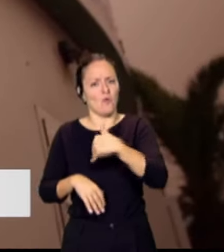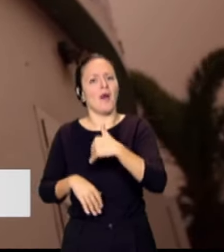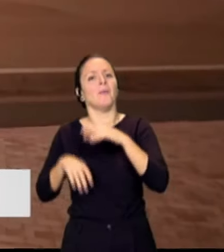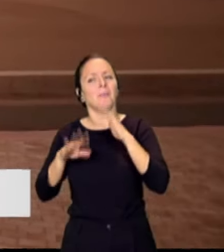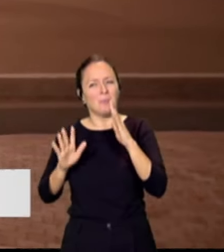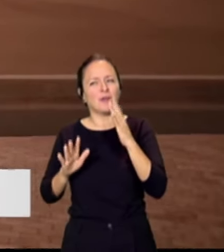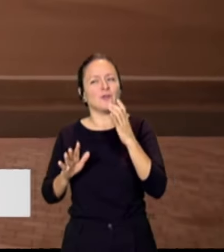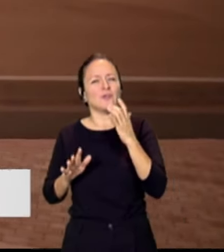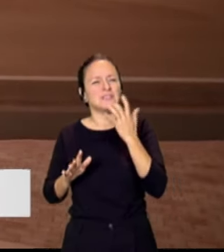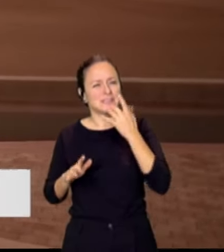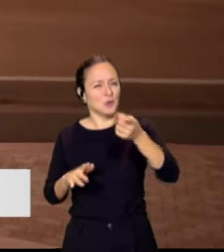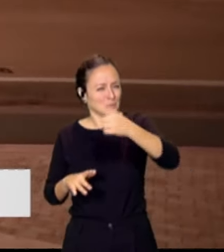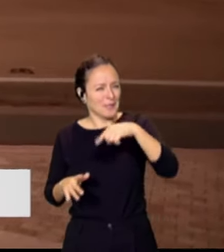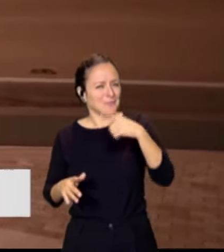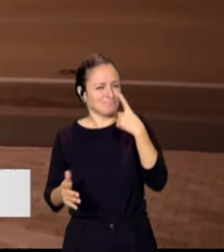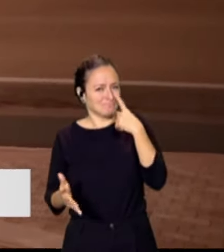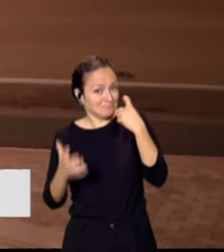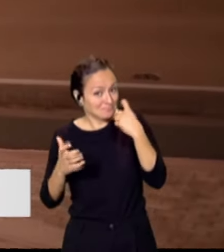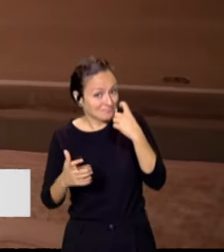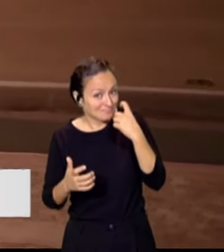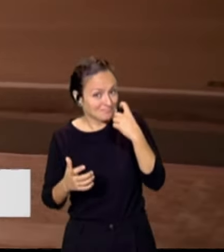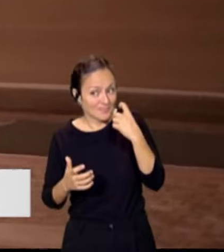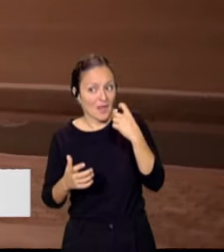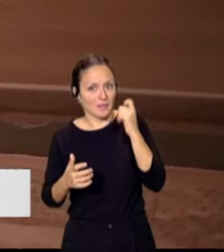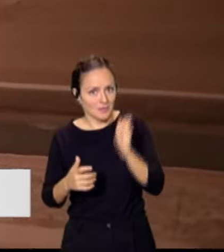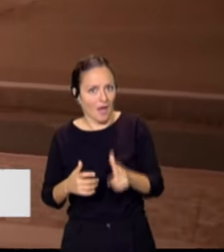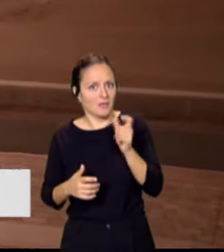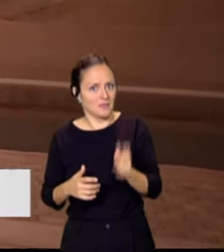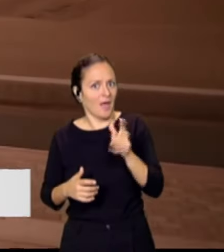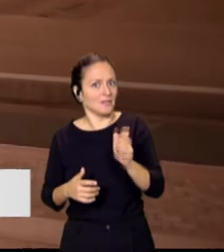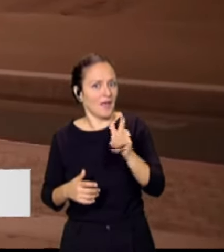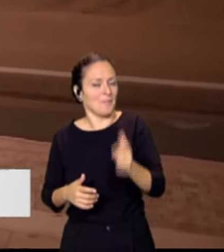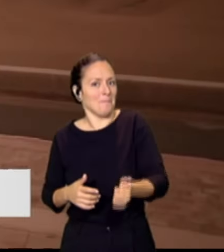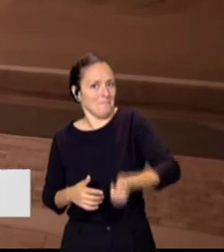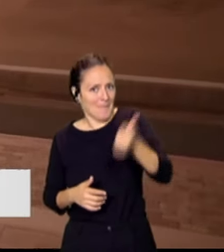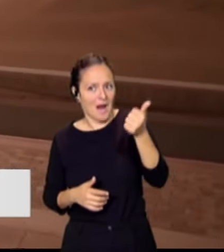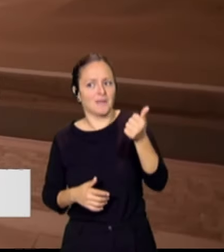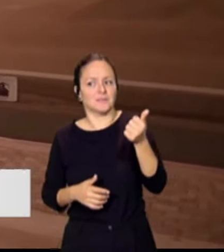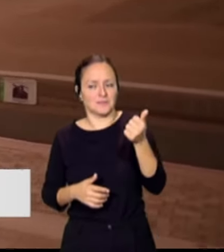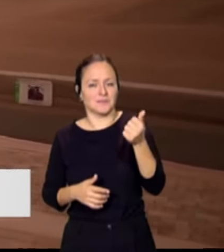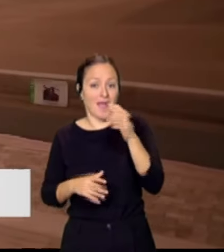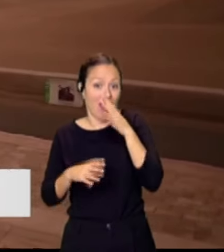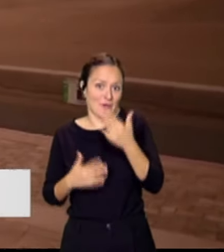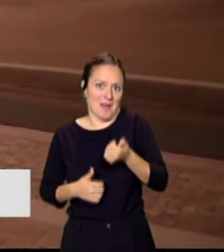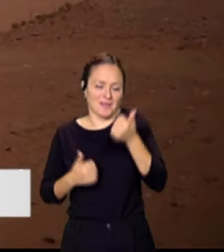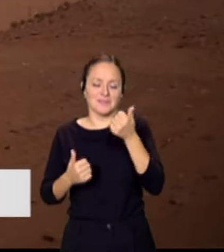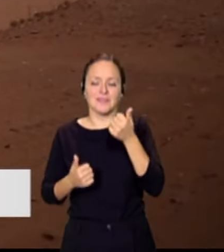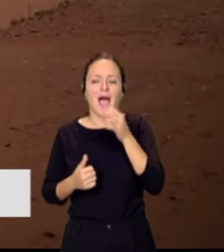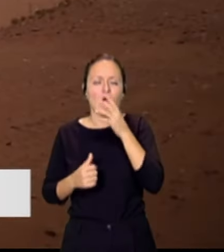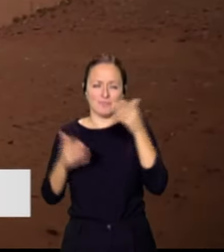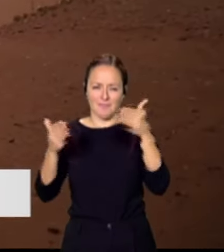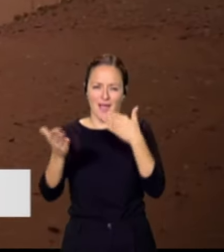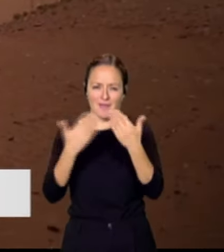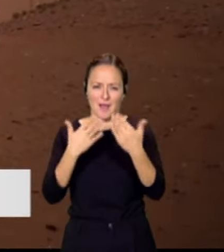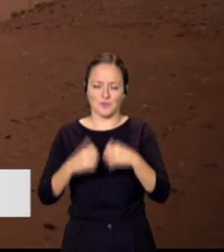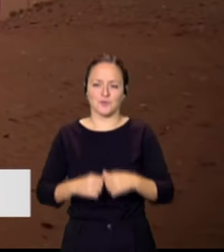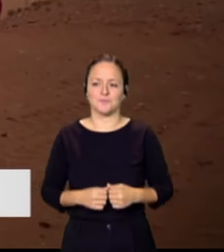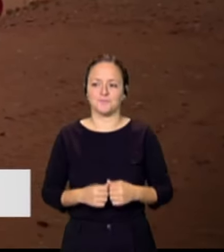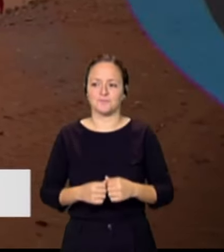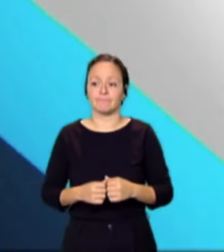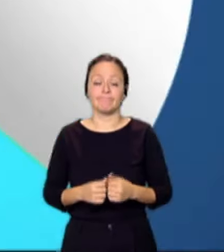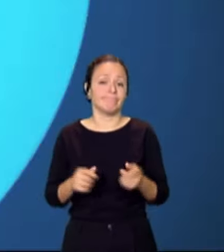se es má es más frecuente de lo que estamos acostumbrados enseguida hablamos de este asunto y